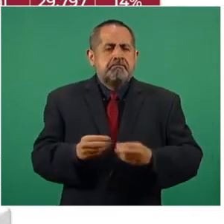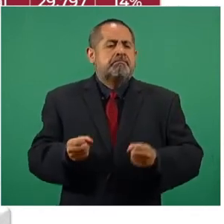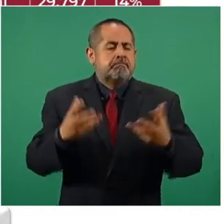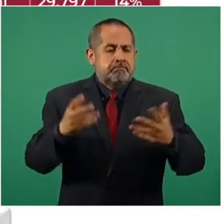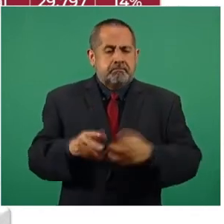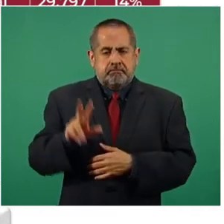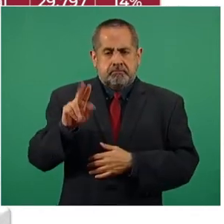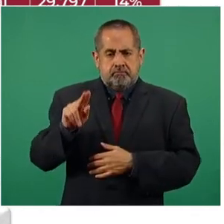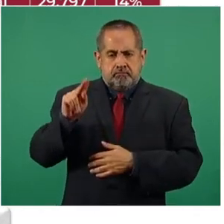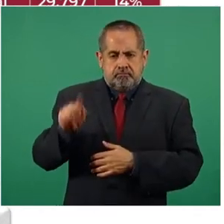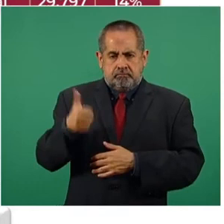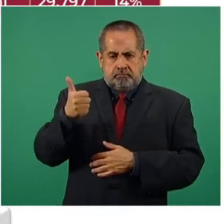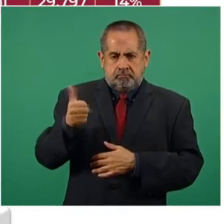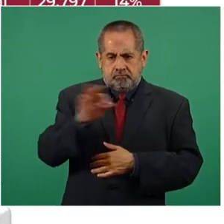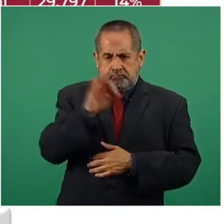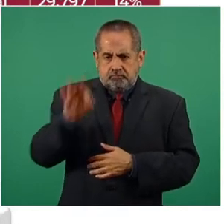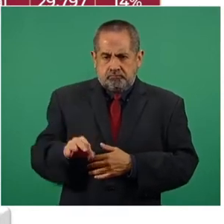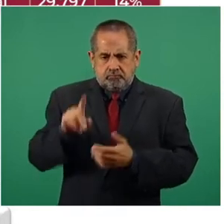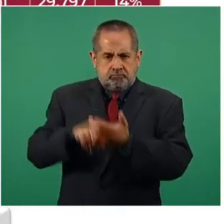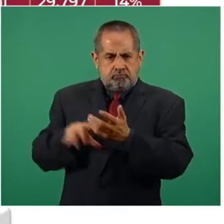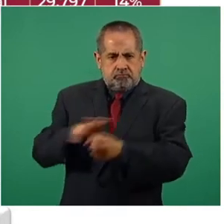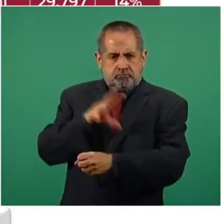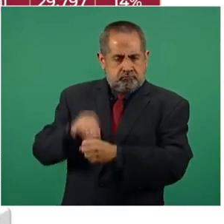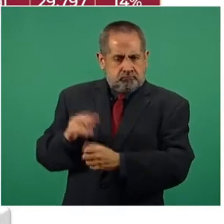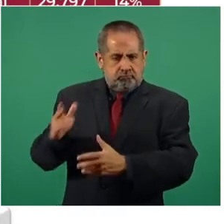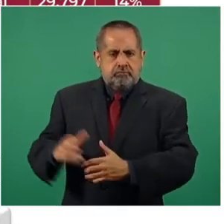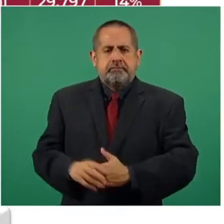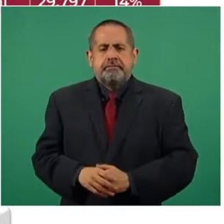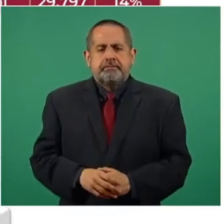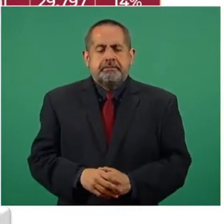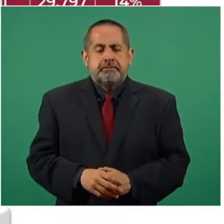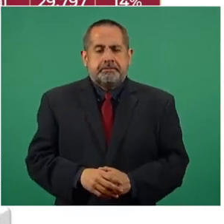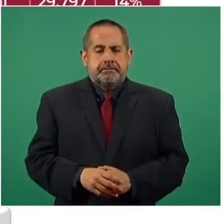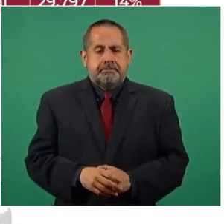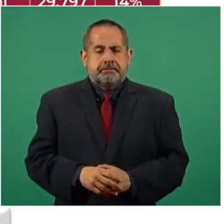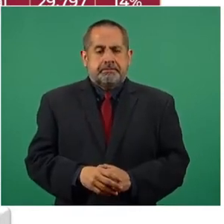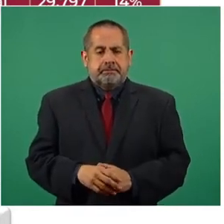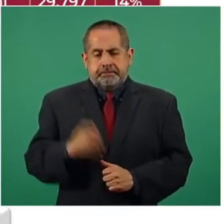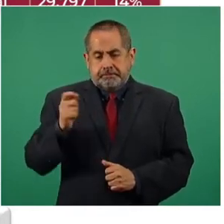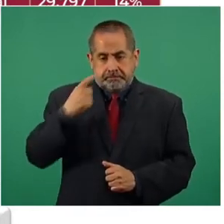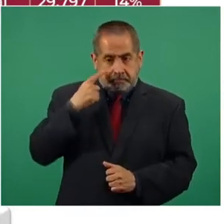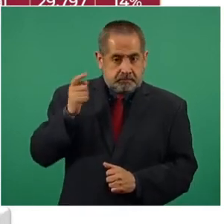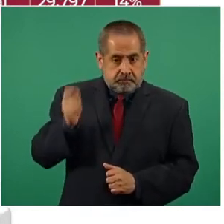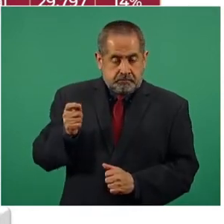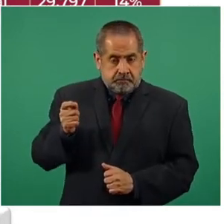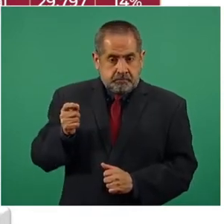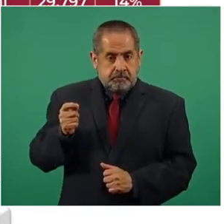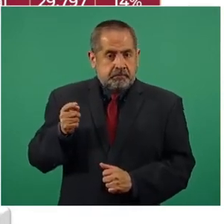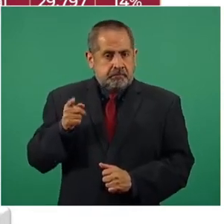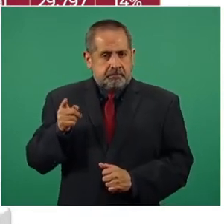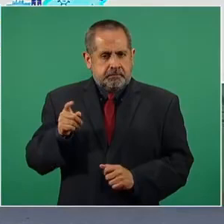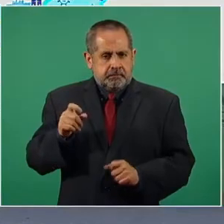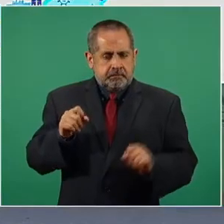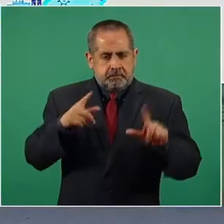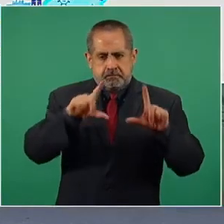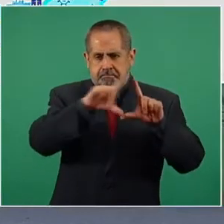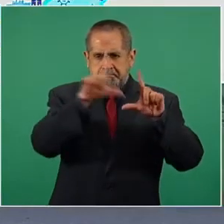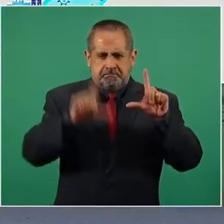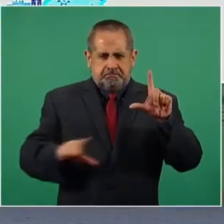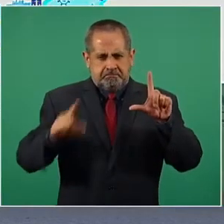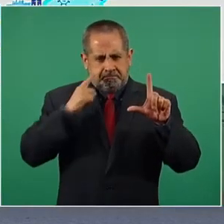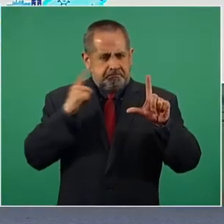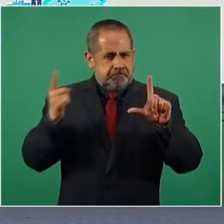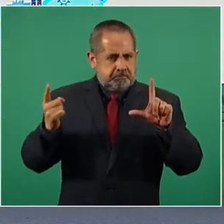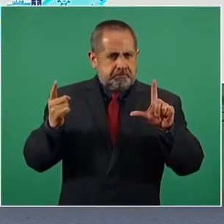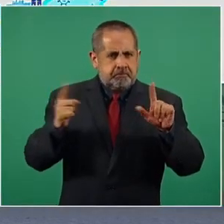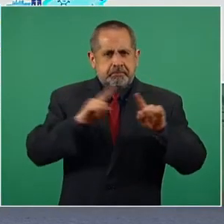el 86% de esta cantidad. La que sigue, por favor. Aquí podemos ver en este plano de la República